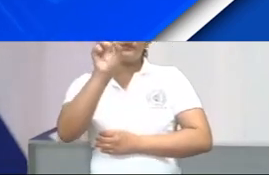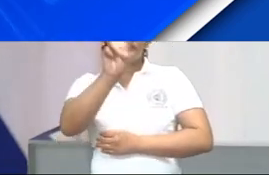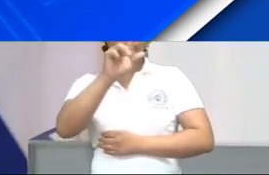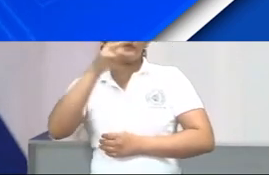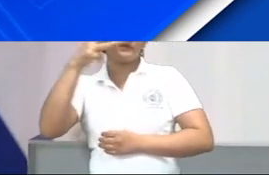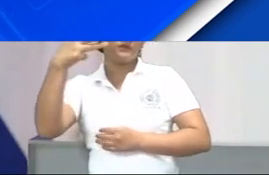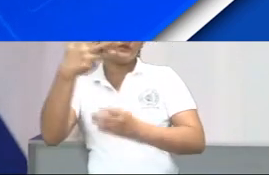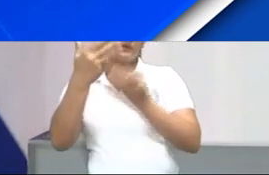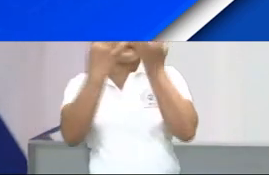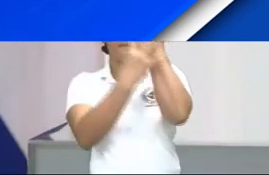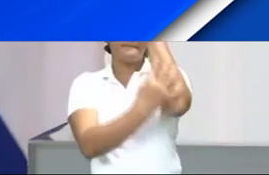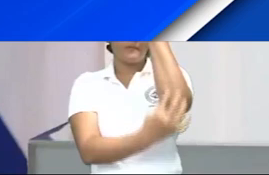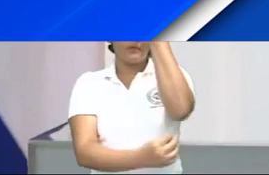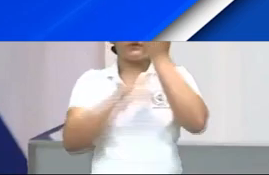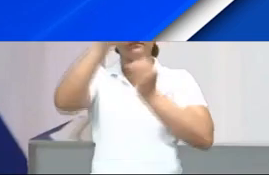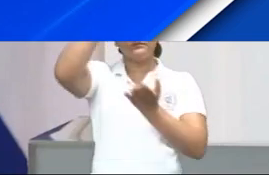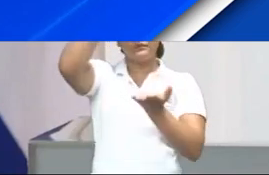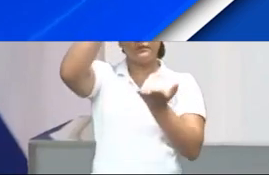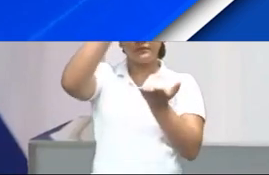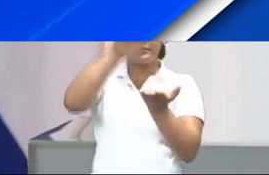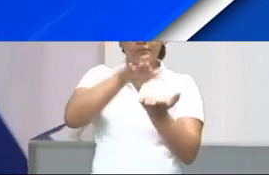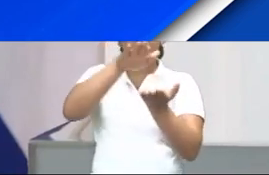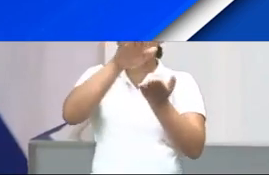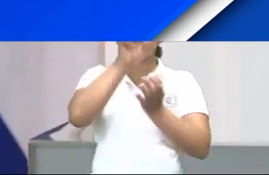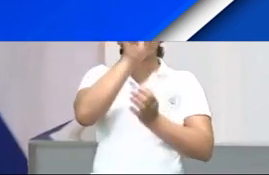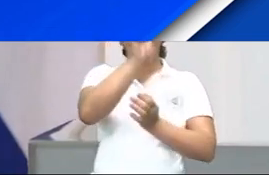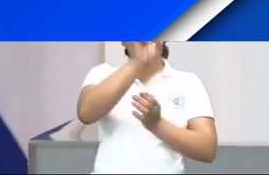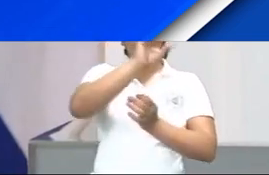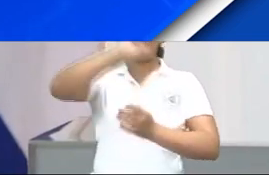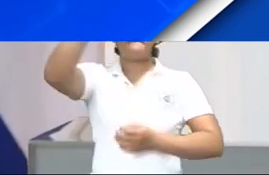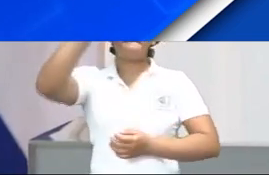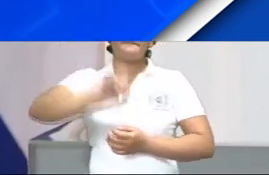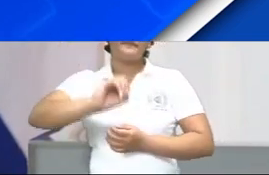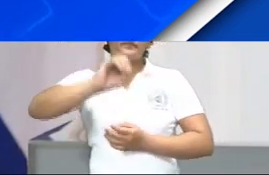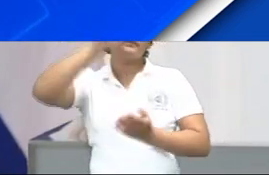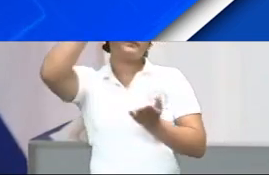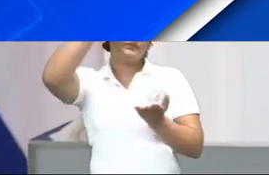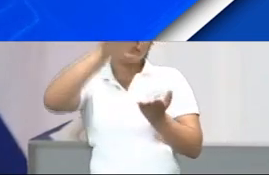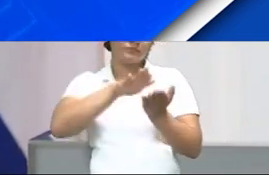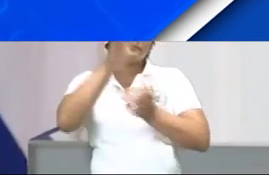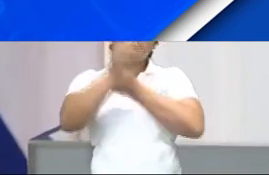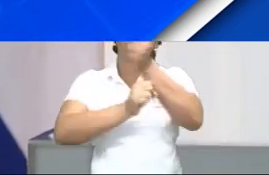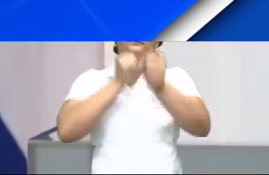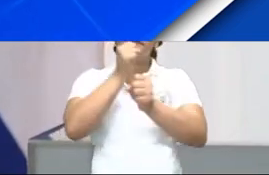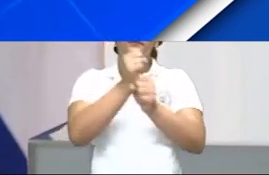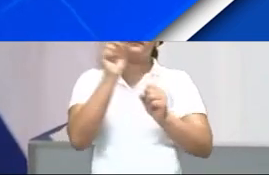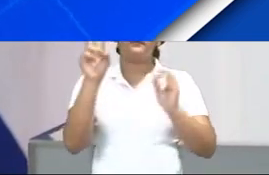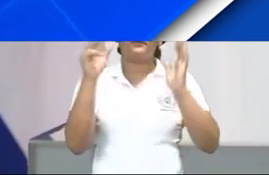disminuía la pobreza 2 puntos anuales hasta el 2017.